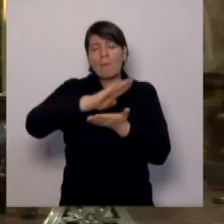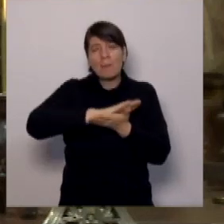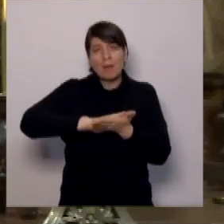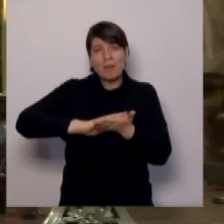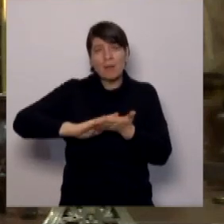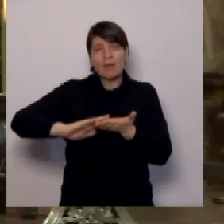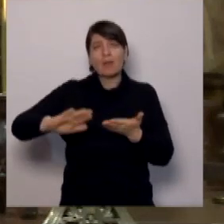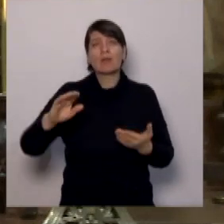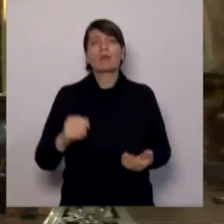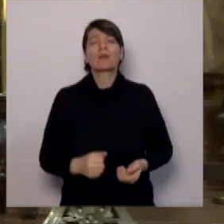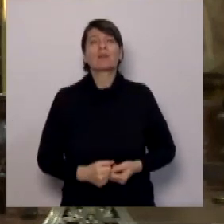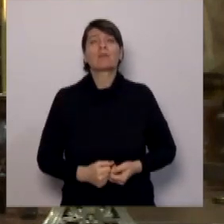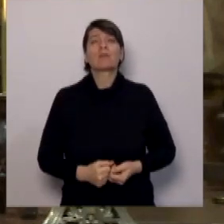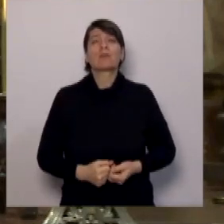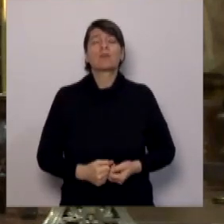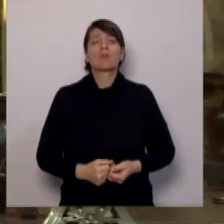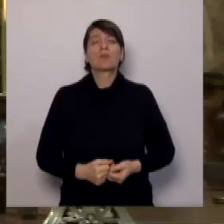lávame.